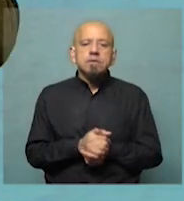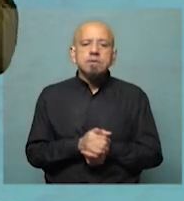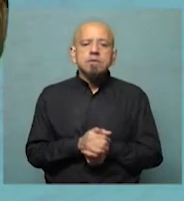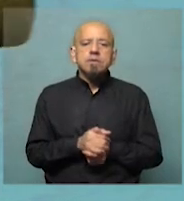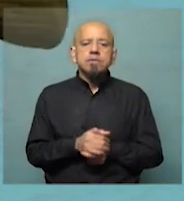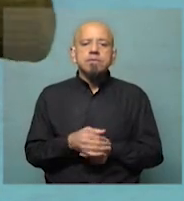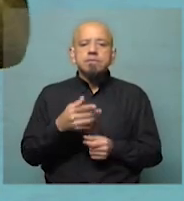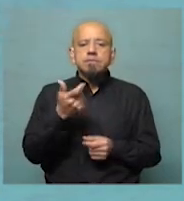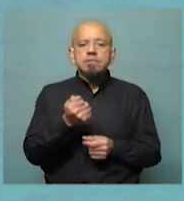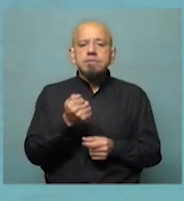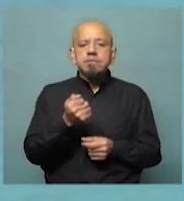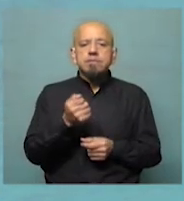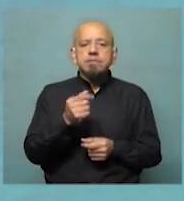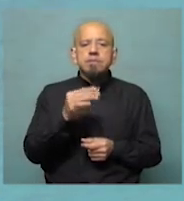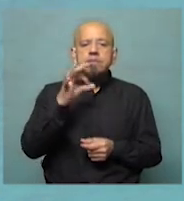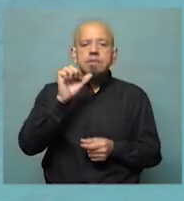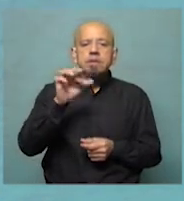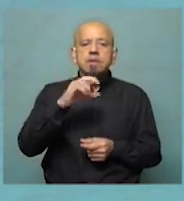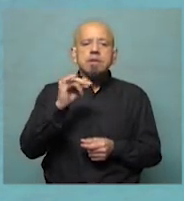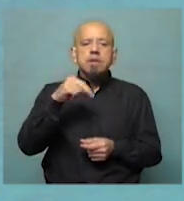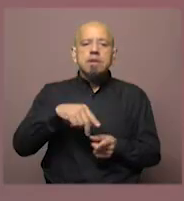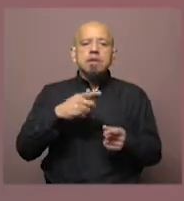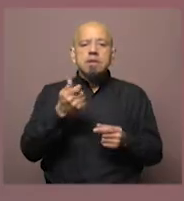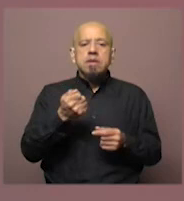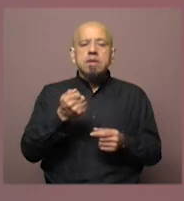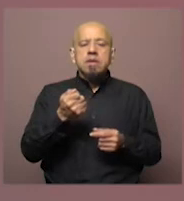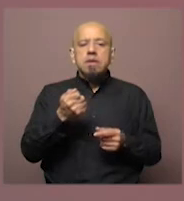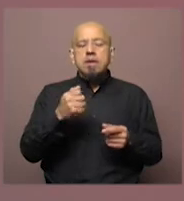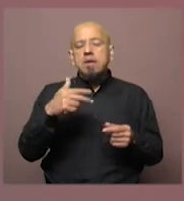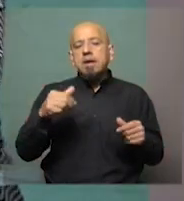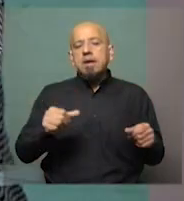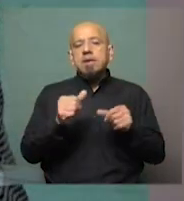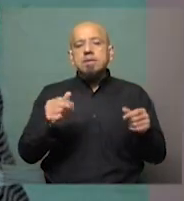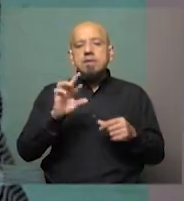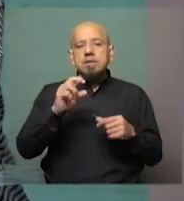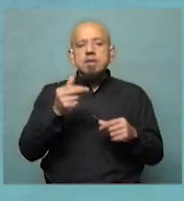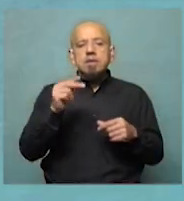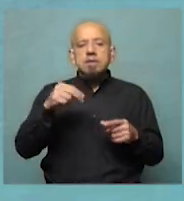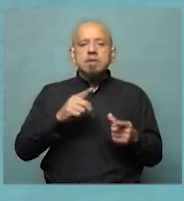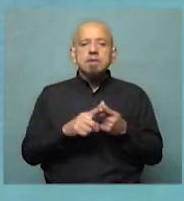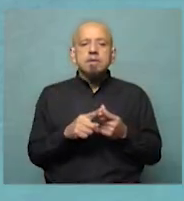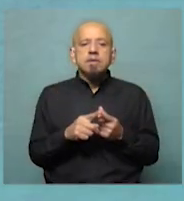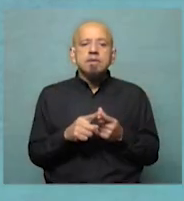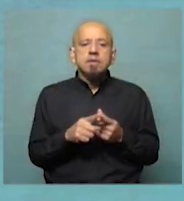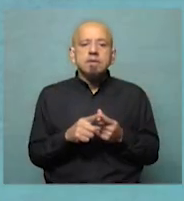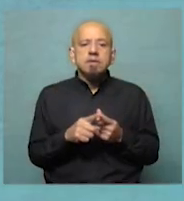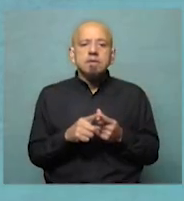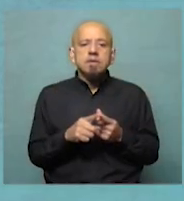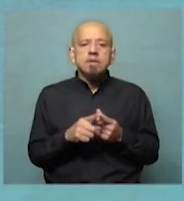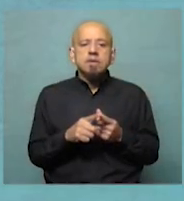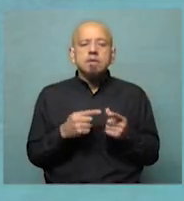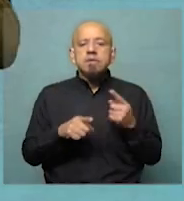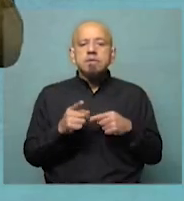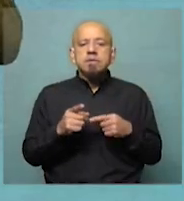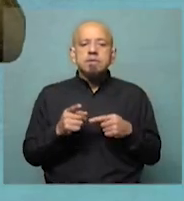yo de chica, claro. A Serrín, y le cortan los cuellos, y eran, sí, eran terribles, claro. ¿No? Pero ¿cómo lo que queda un poco